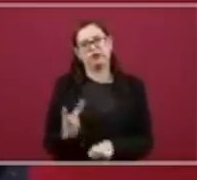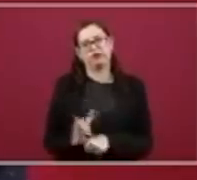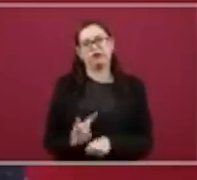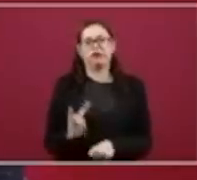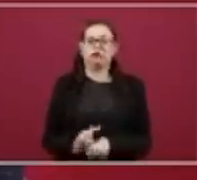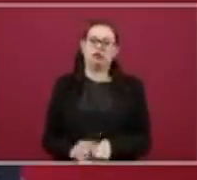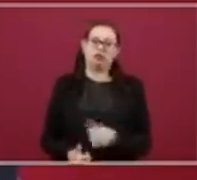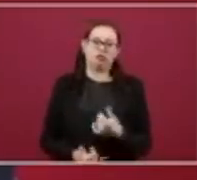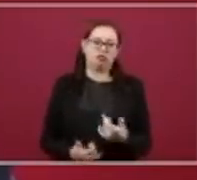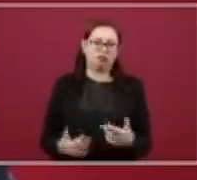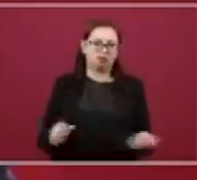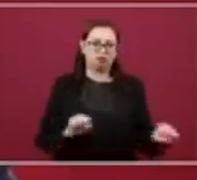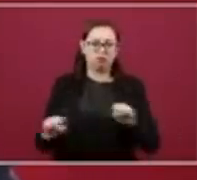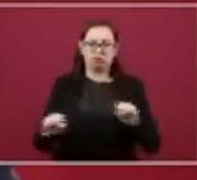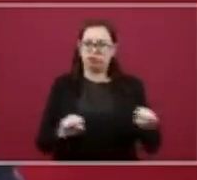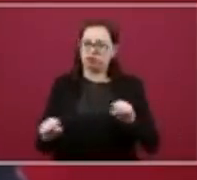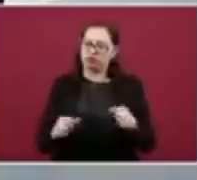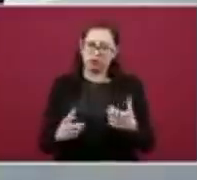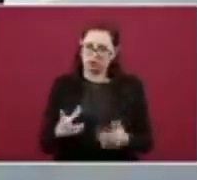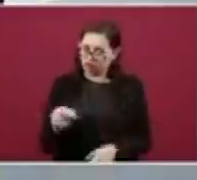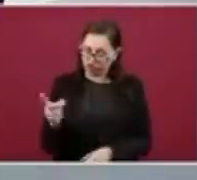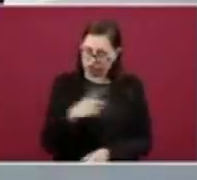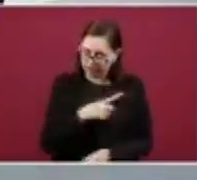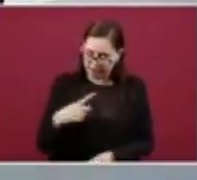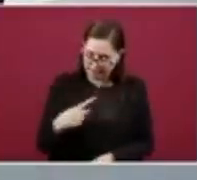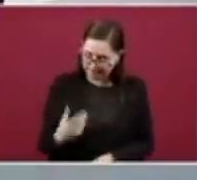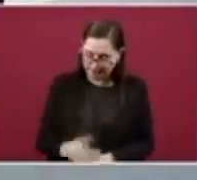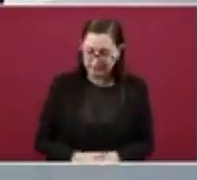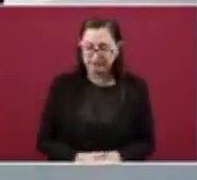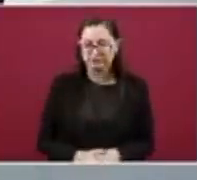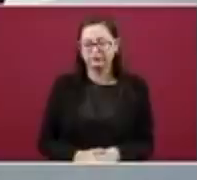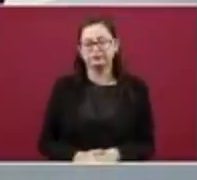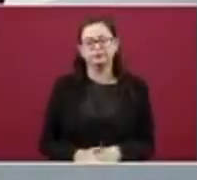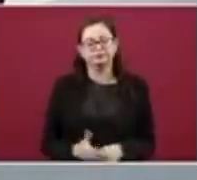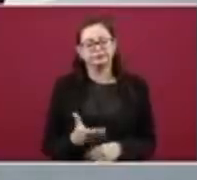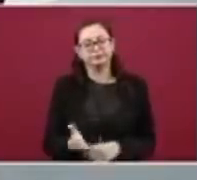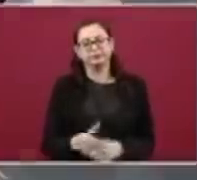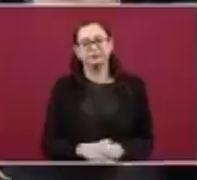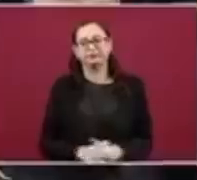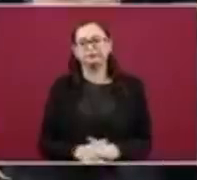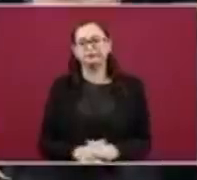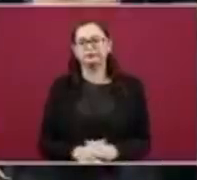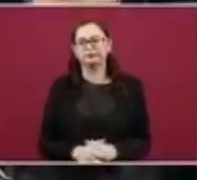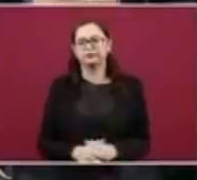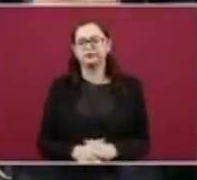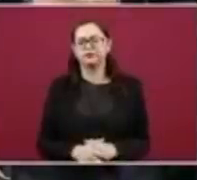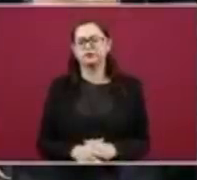hacer esas cosas. Presidente, buenos días. Marco Antonio Olvera, corresponsal de Radio Latino en México.